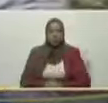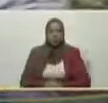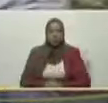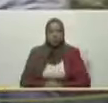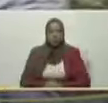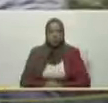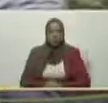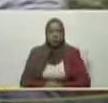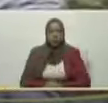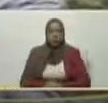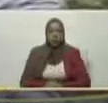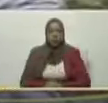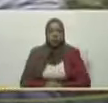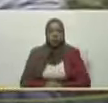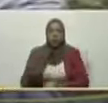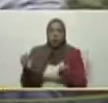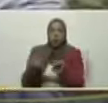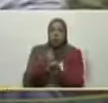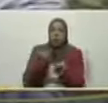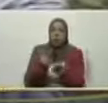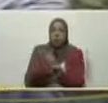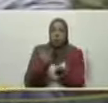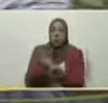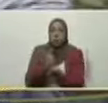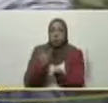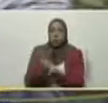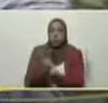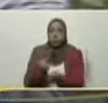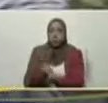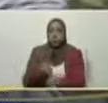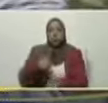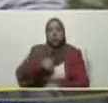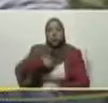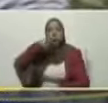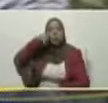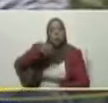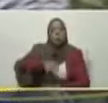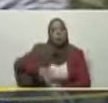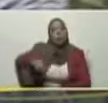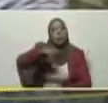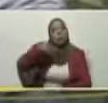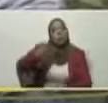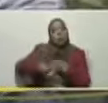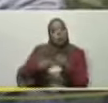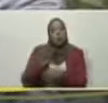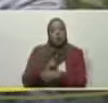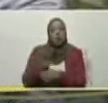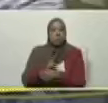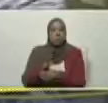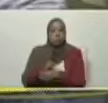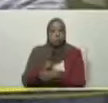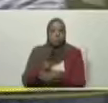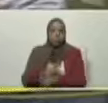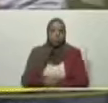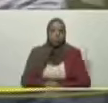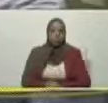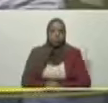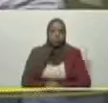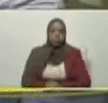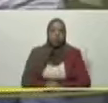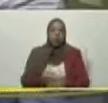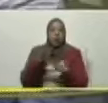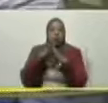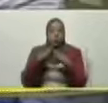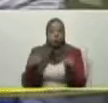Hay mucho trabajo por hacer y me comprometí con el pueblo a acelerar todo, a duplicar